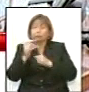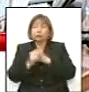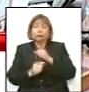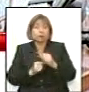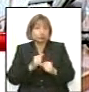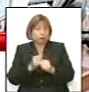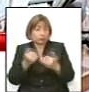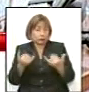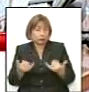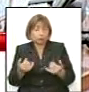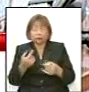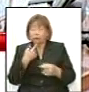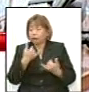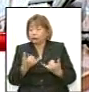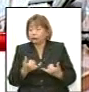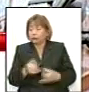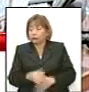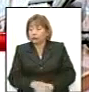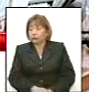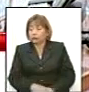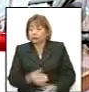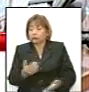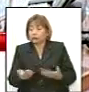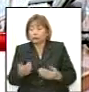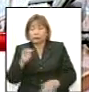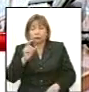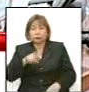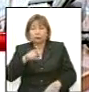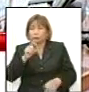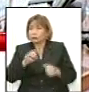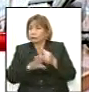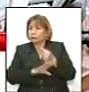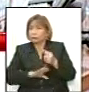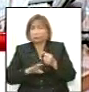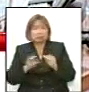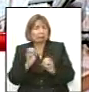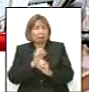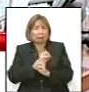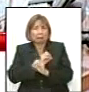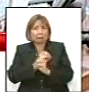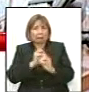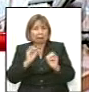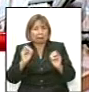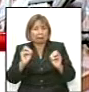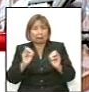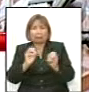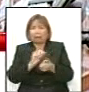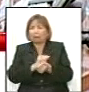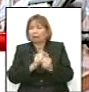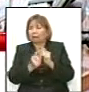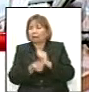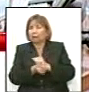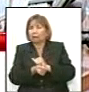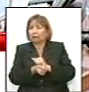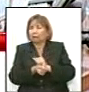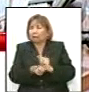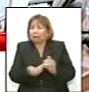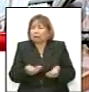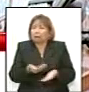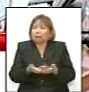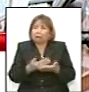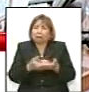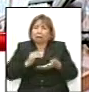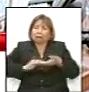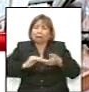ahora, y la realidad, por lo menos en necesidades básicas, no ha cambiado. La atención a estos pueblos rurales, que las prioridades no